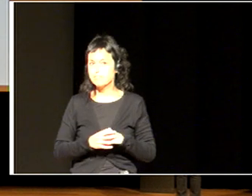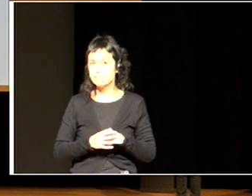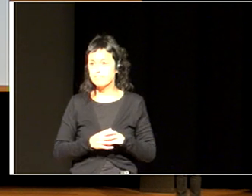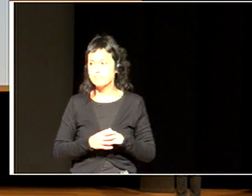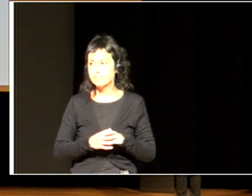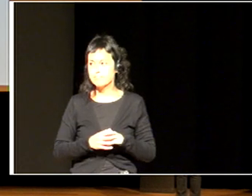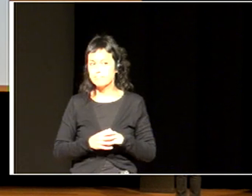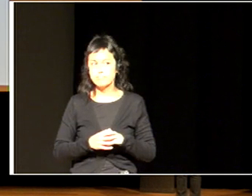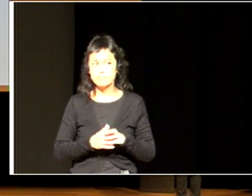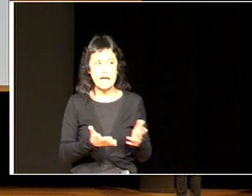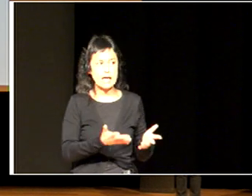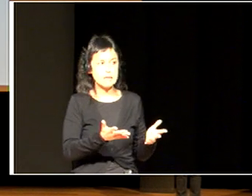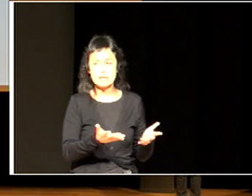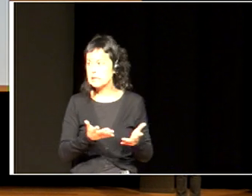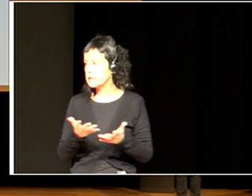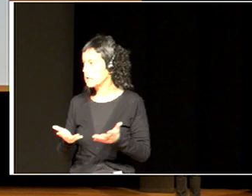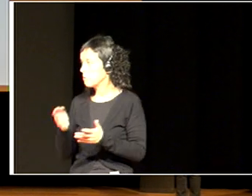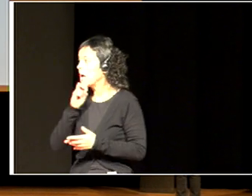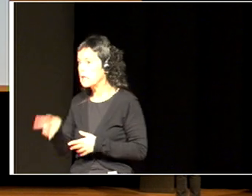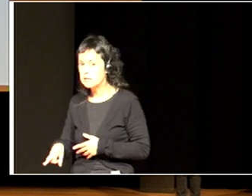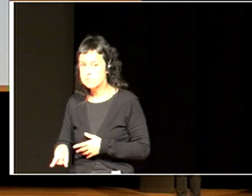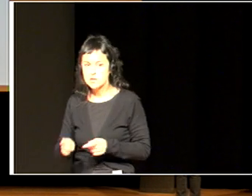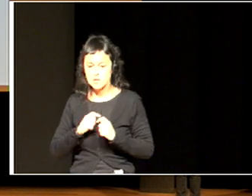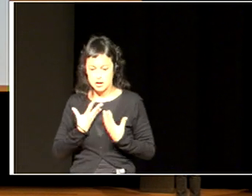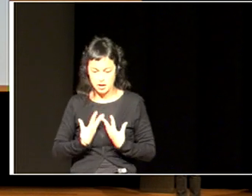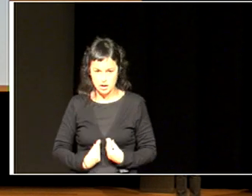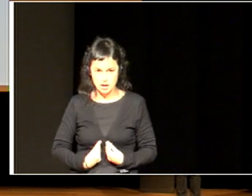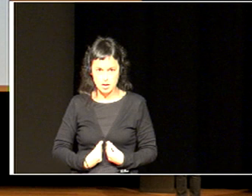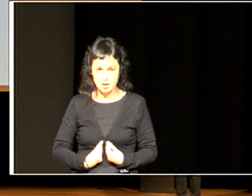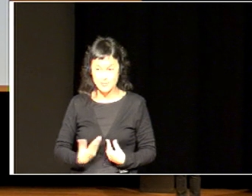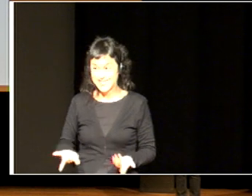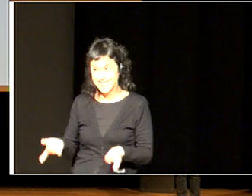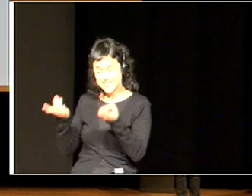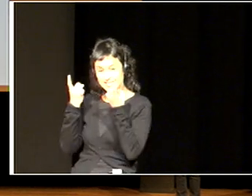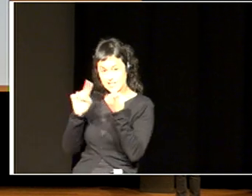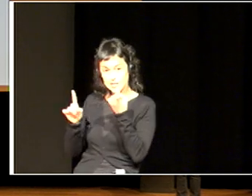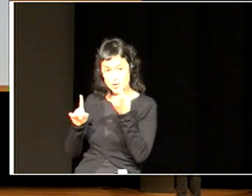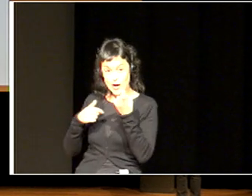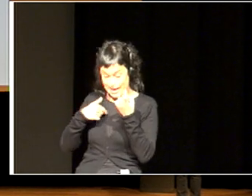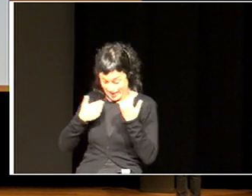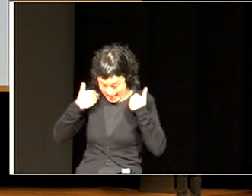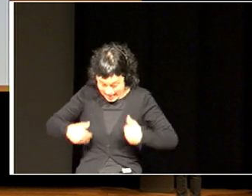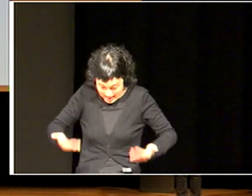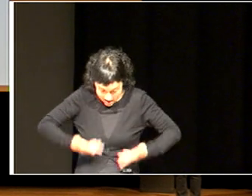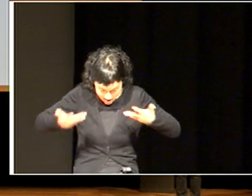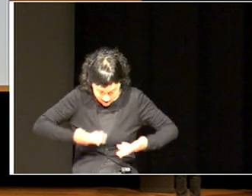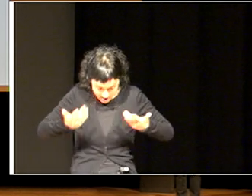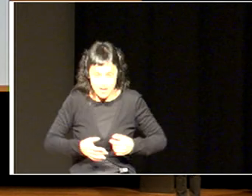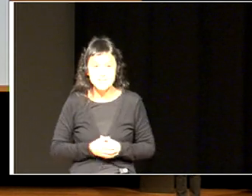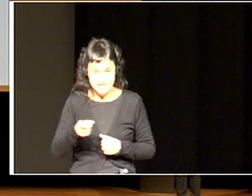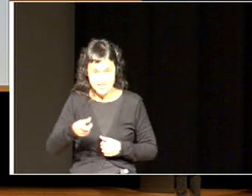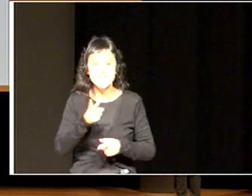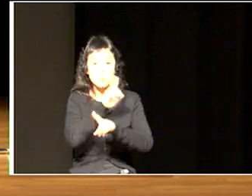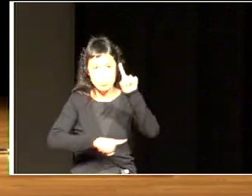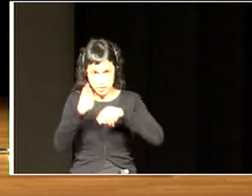no sabemos a quién animar y nos deprimimos porque lo que no nos han enseñado es animarnos a nosotras mismas ese es el grave problema